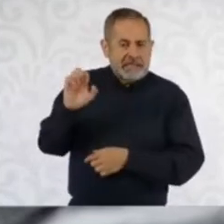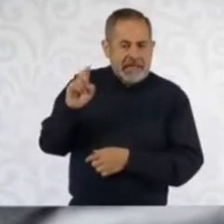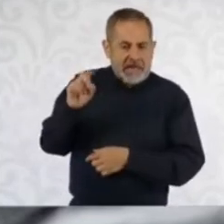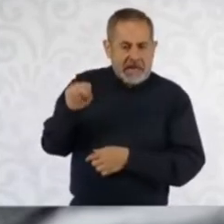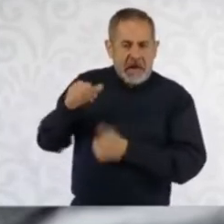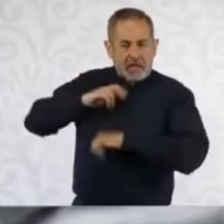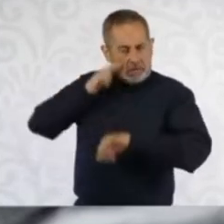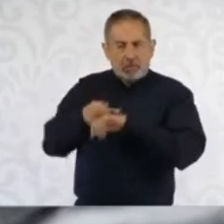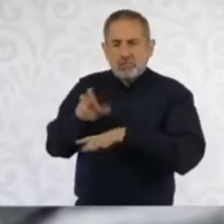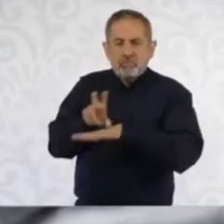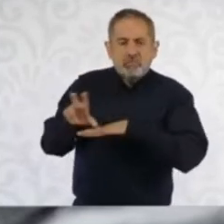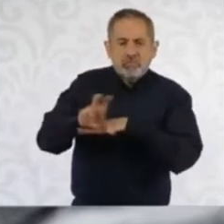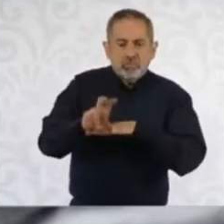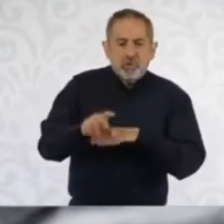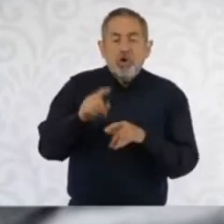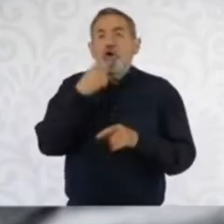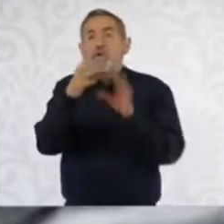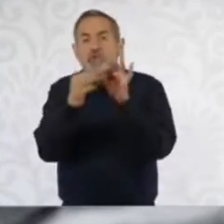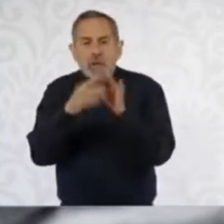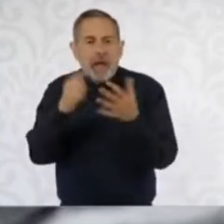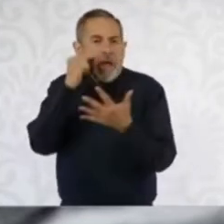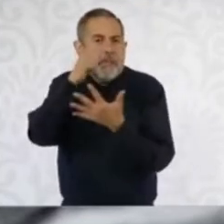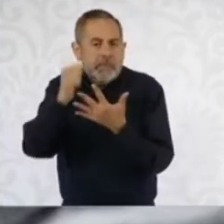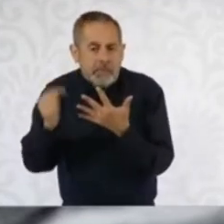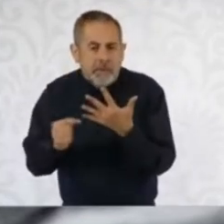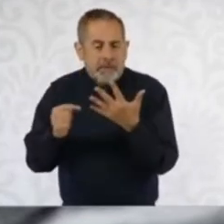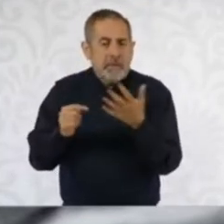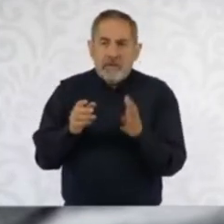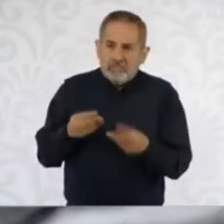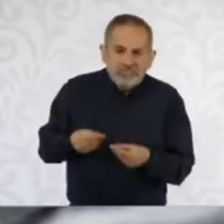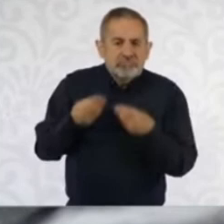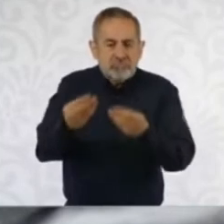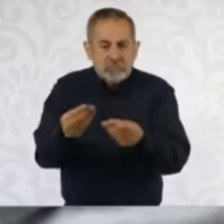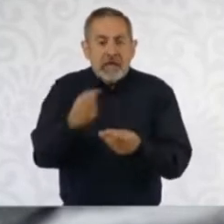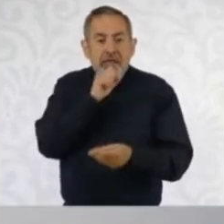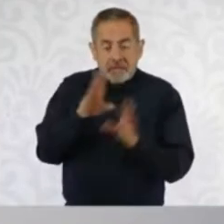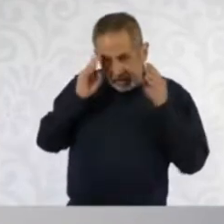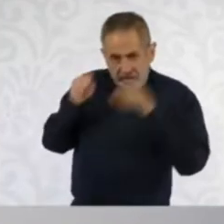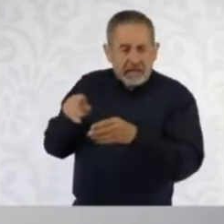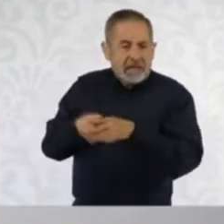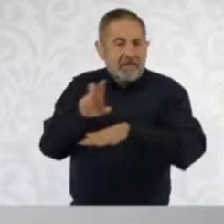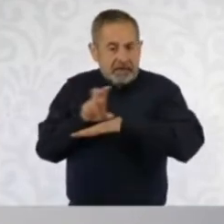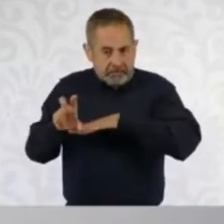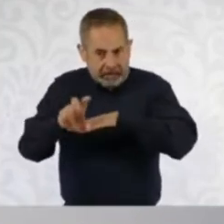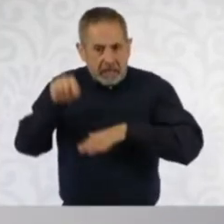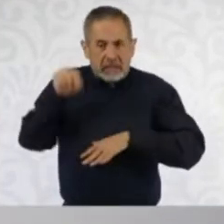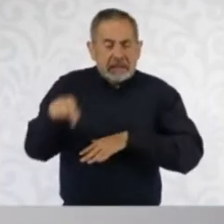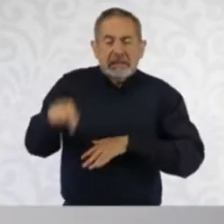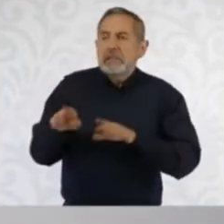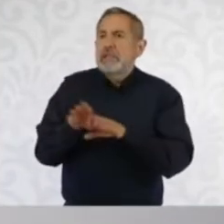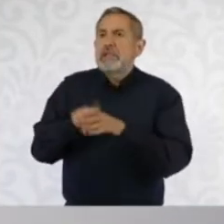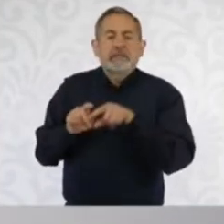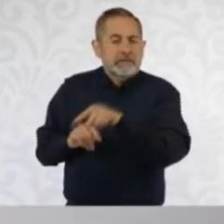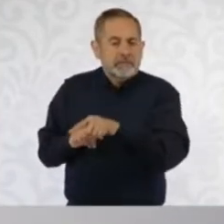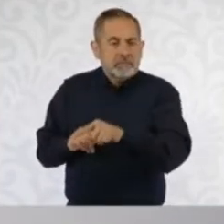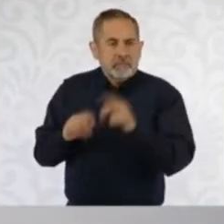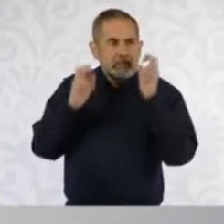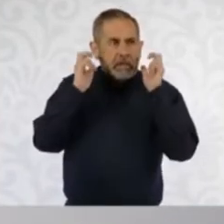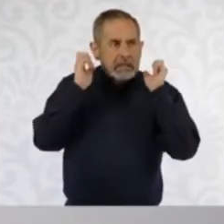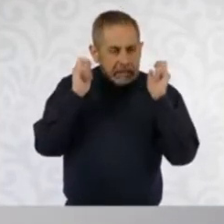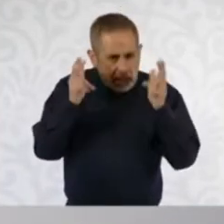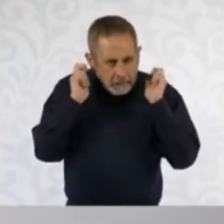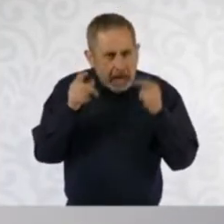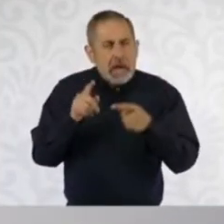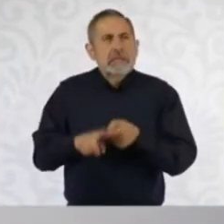Nacional, con paquetes especiales, y además se está trabajando, en particular en el Tren Maya, con